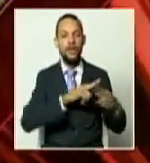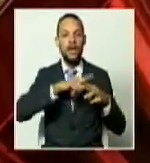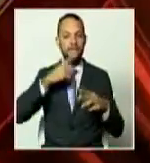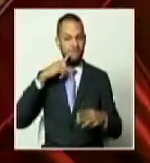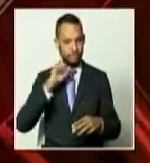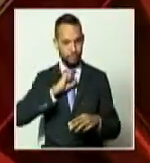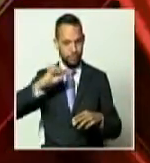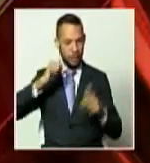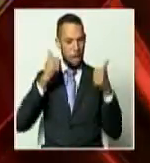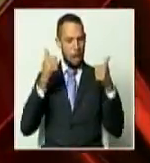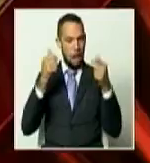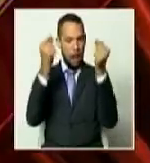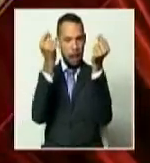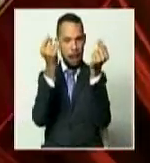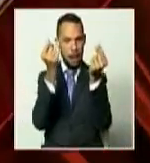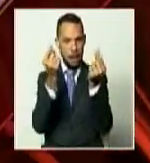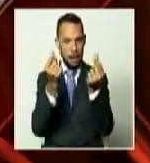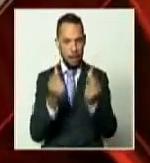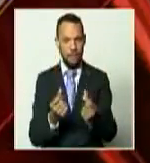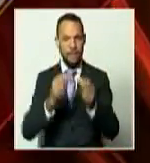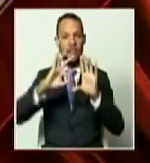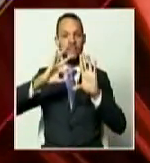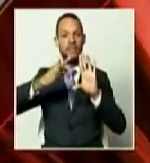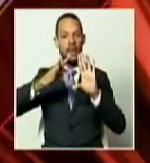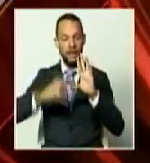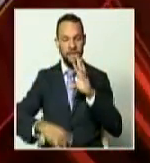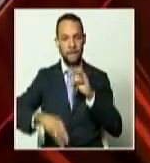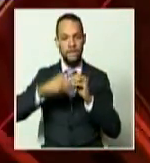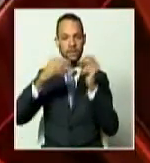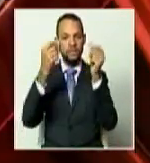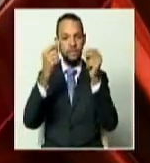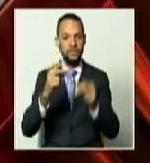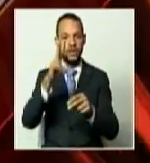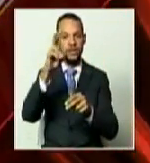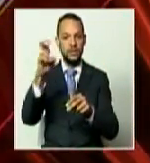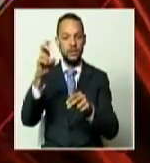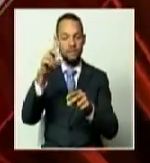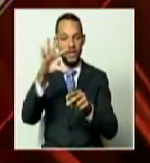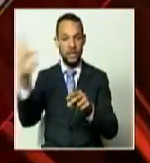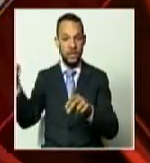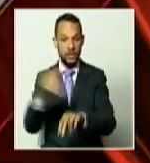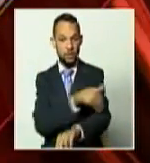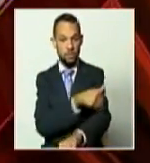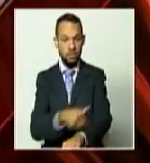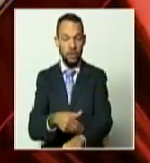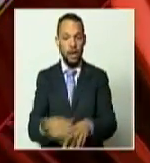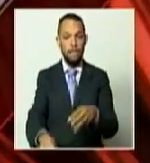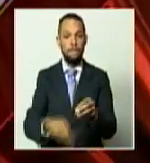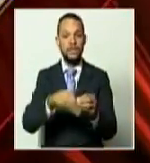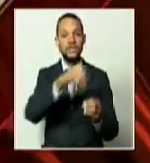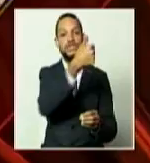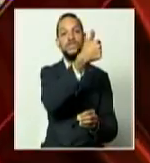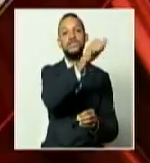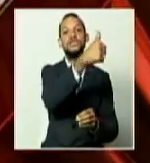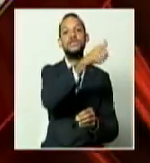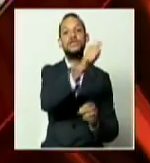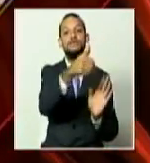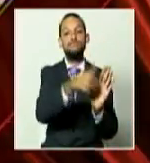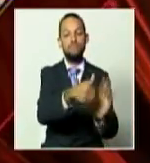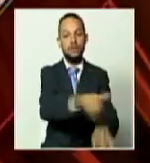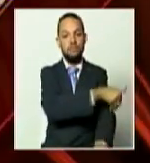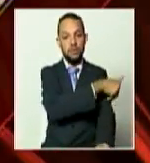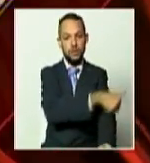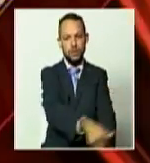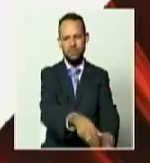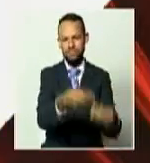buenos resultados aumentó el presupuesto para el canal regional Telecafé. Pasó de 7.660 millones de pesos a 10.711 para el